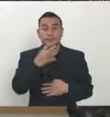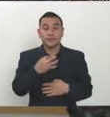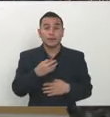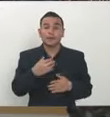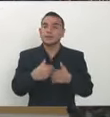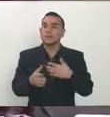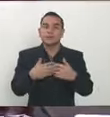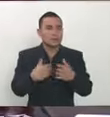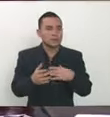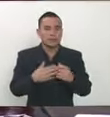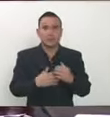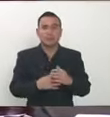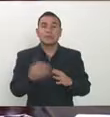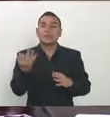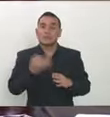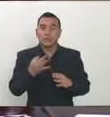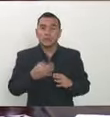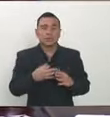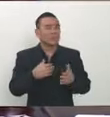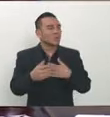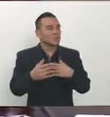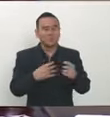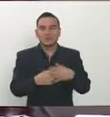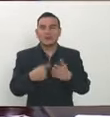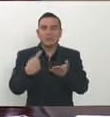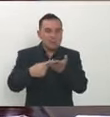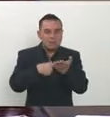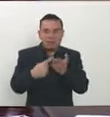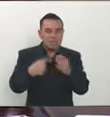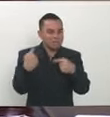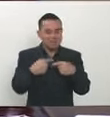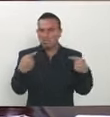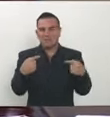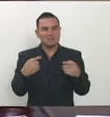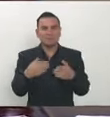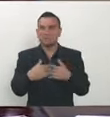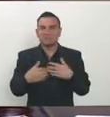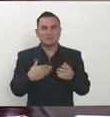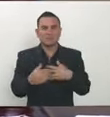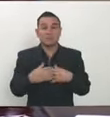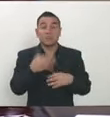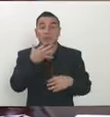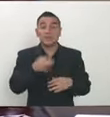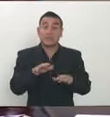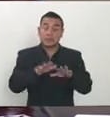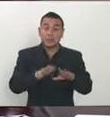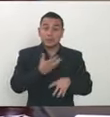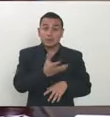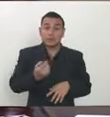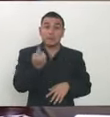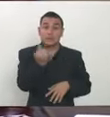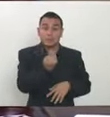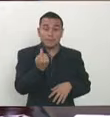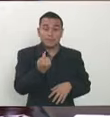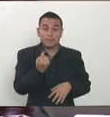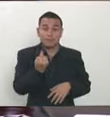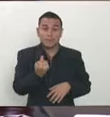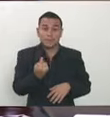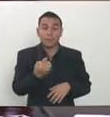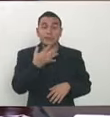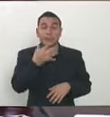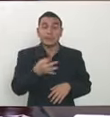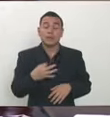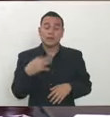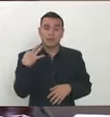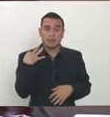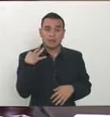Sacrifiquémonos todos un poquito, dejemos los pleitos. Yo quiero agradecer a todos los que han estado, pero a la vez yo invito a